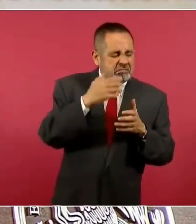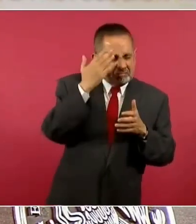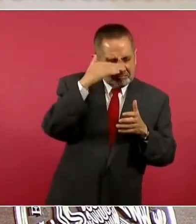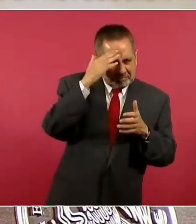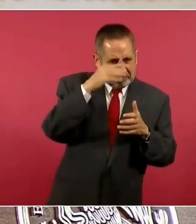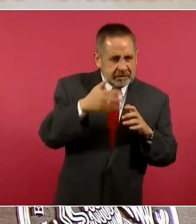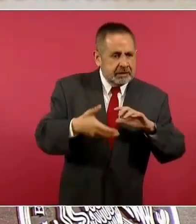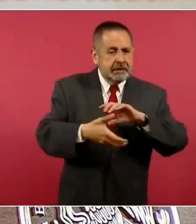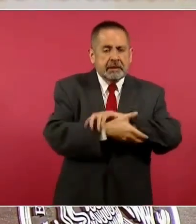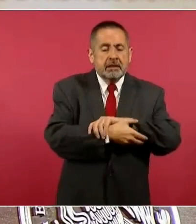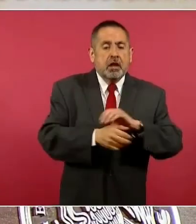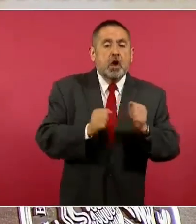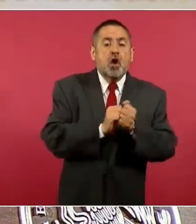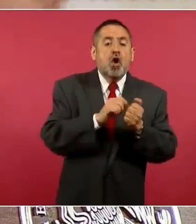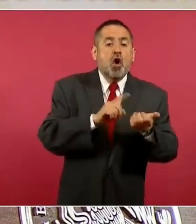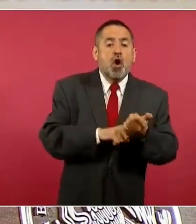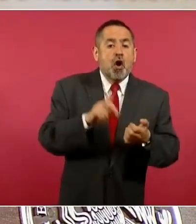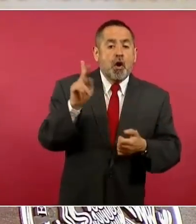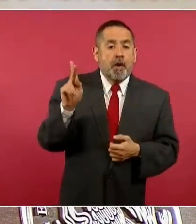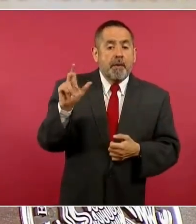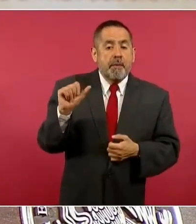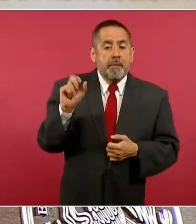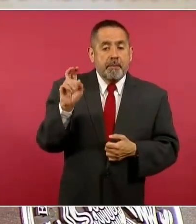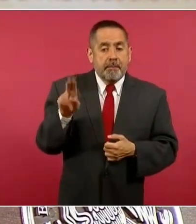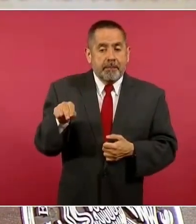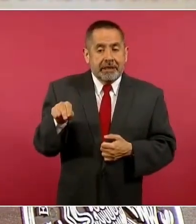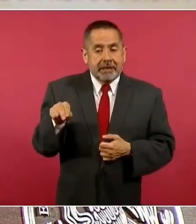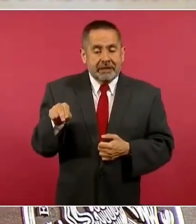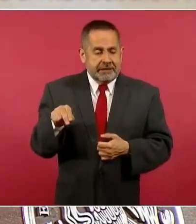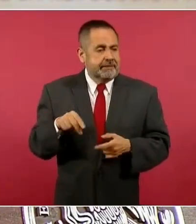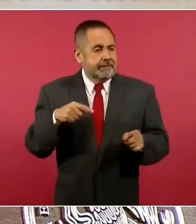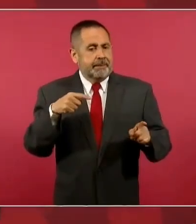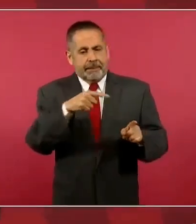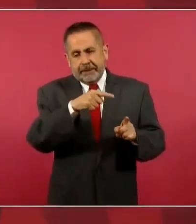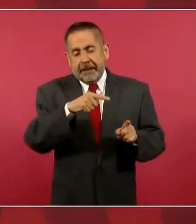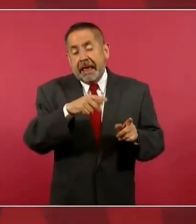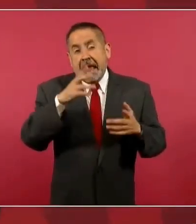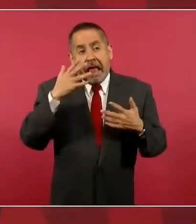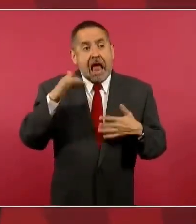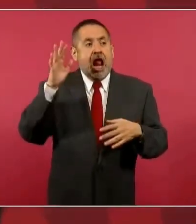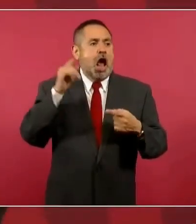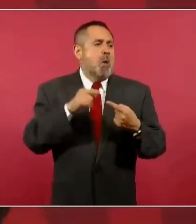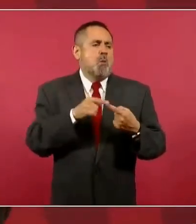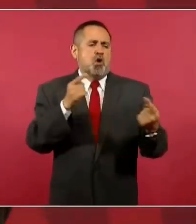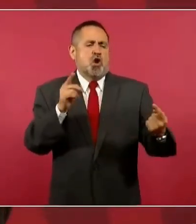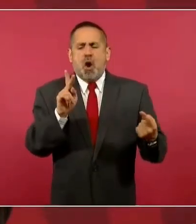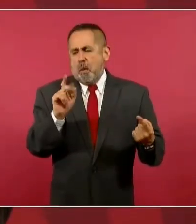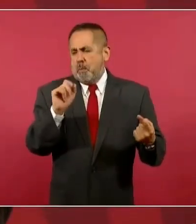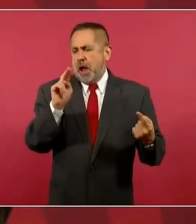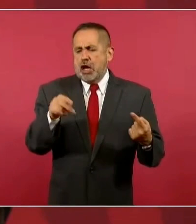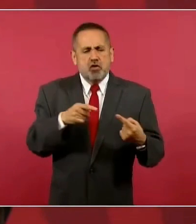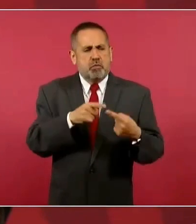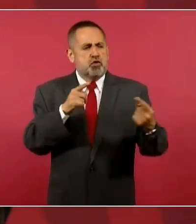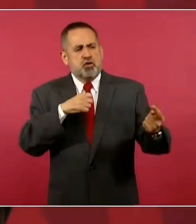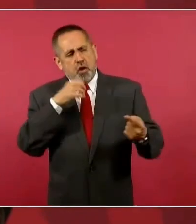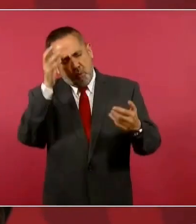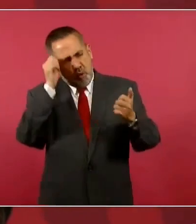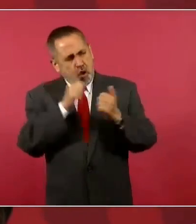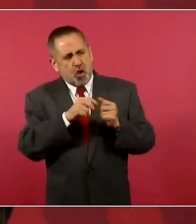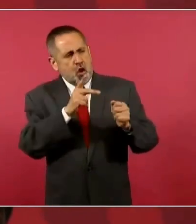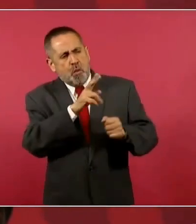con el PAN, que en ese entonces era supuestamente oposición.